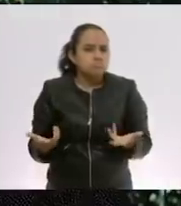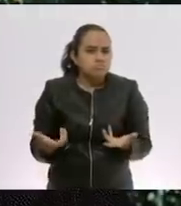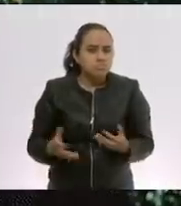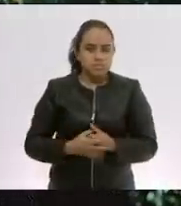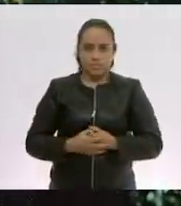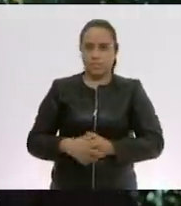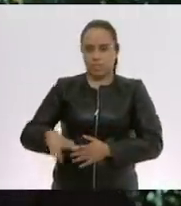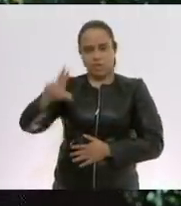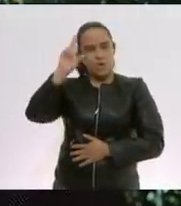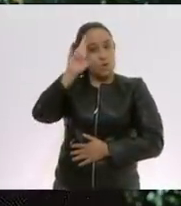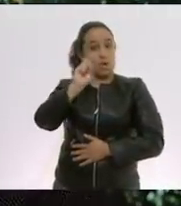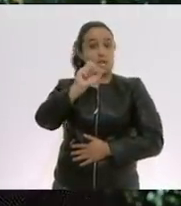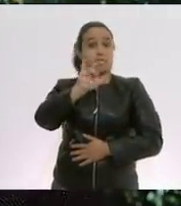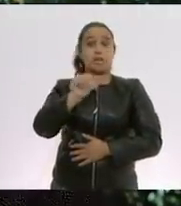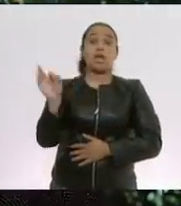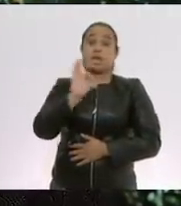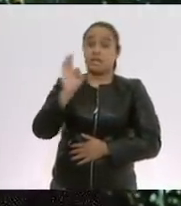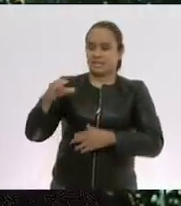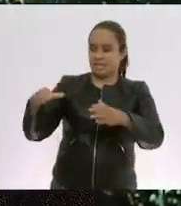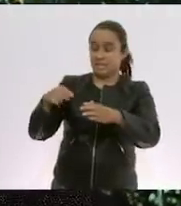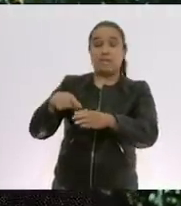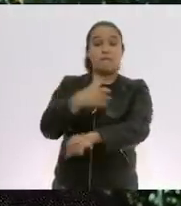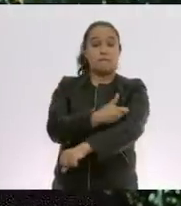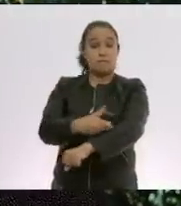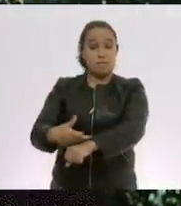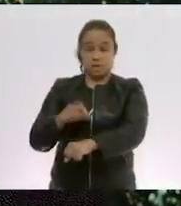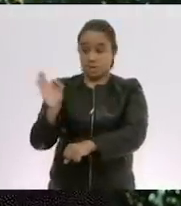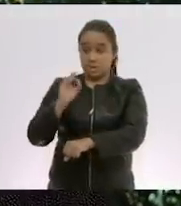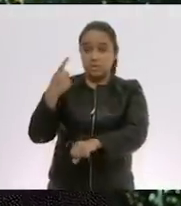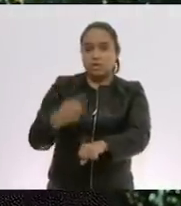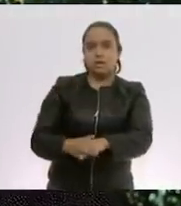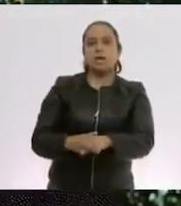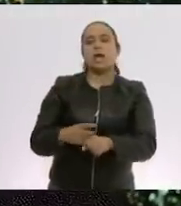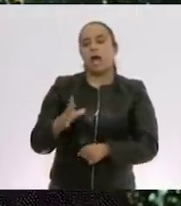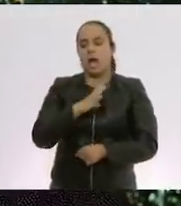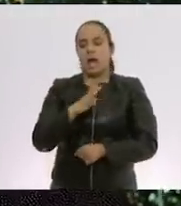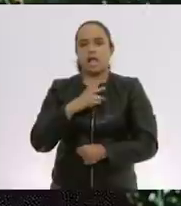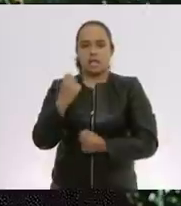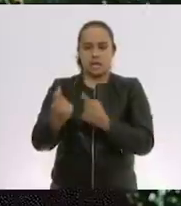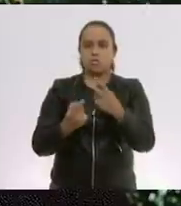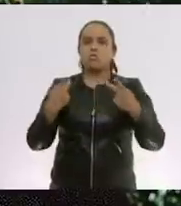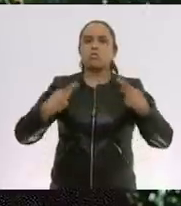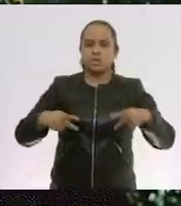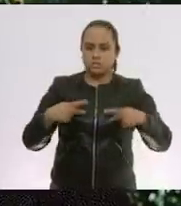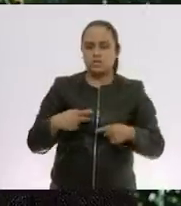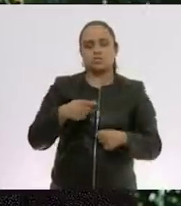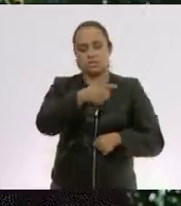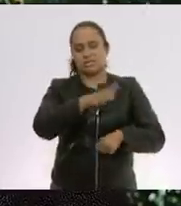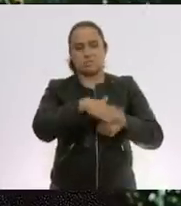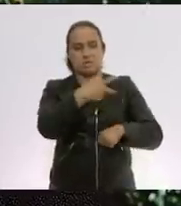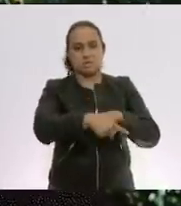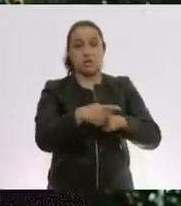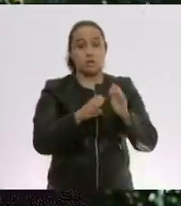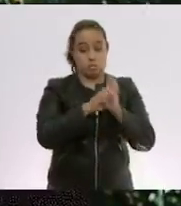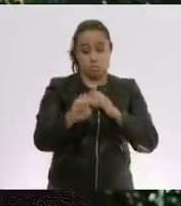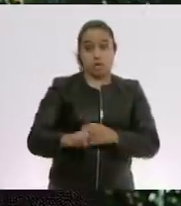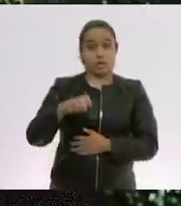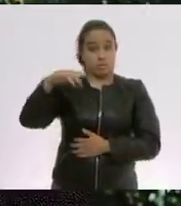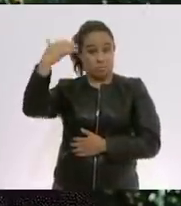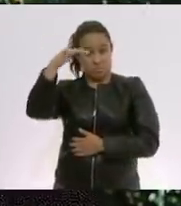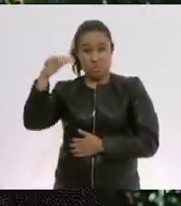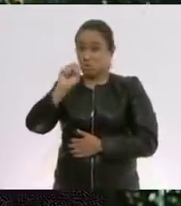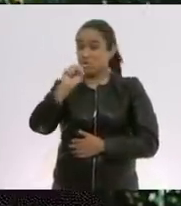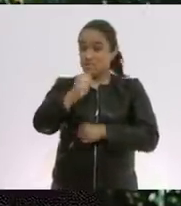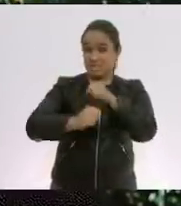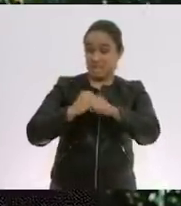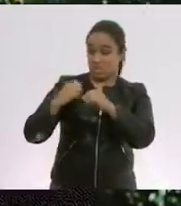Hola, Saría. Si un miembro de nuestra familia se enferma, hay que saber que hay personas que tienen más riesgo que otras. Por ejemplo, los mayores de 60